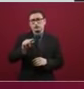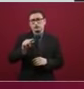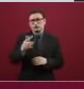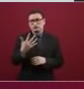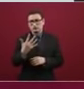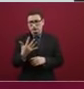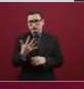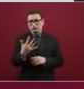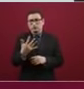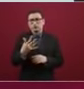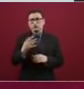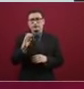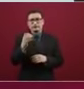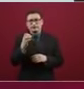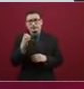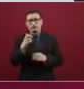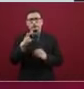2,875, enero